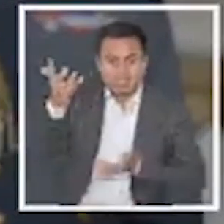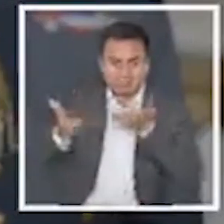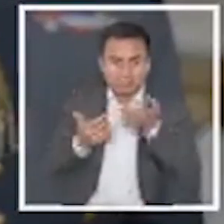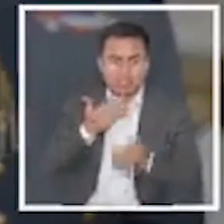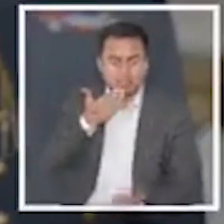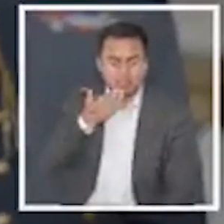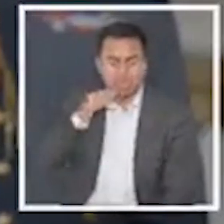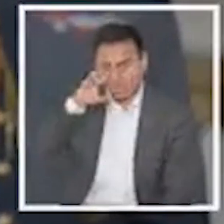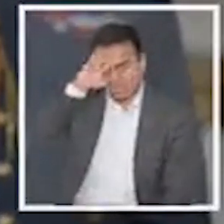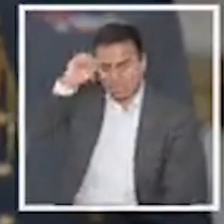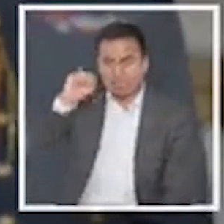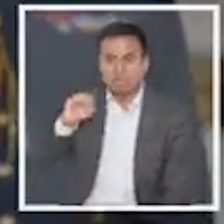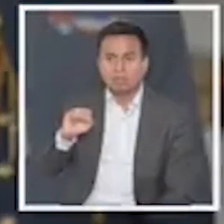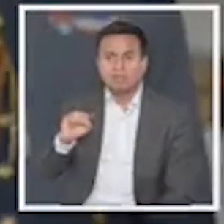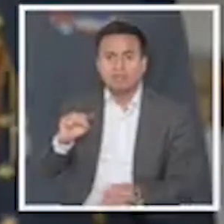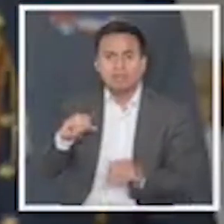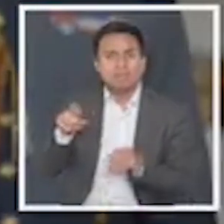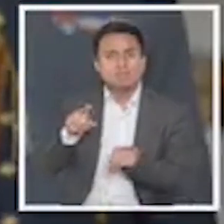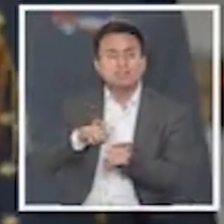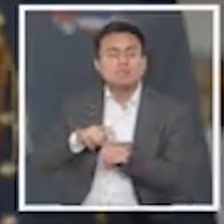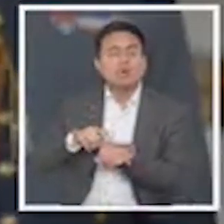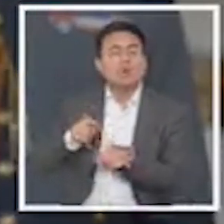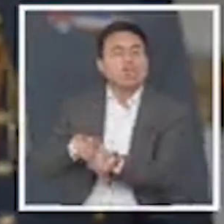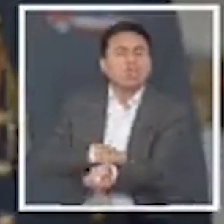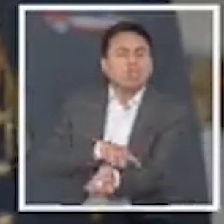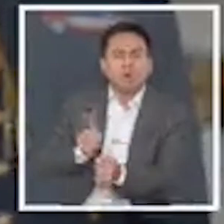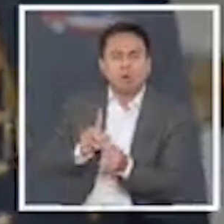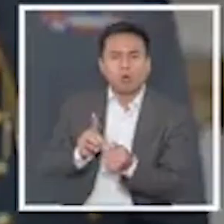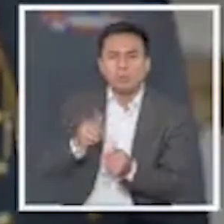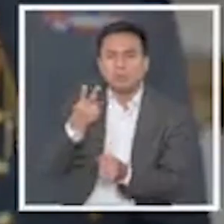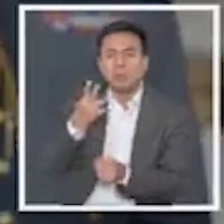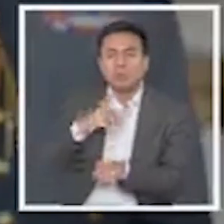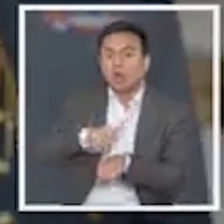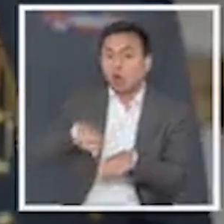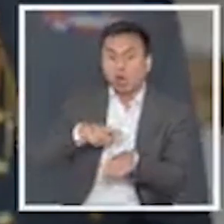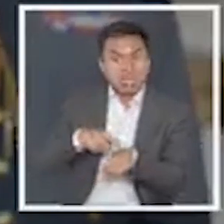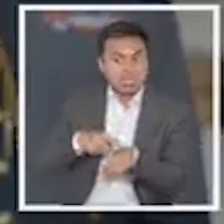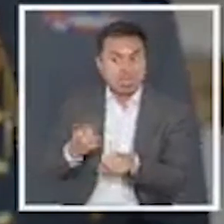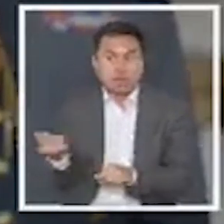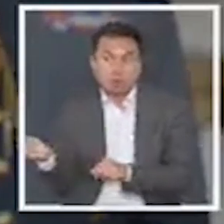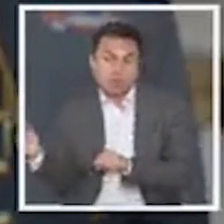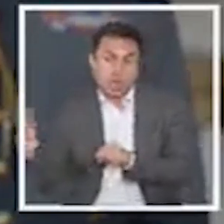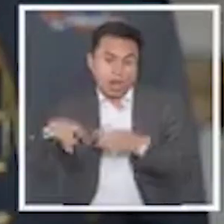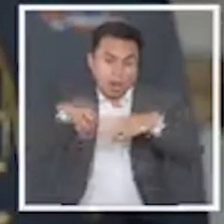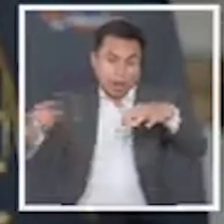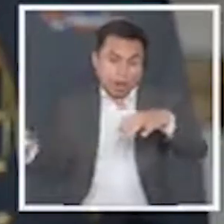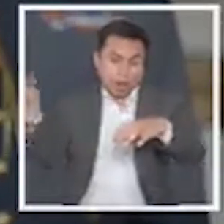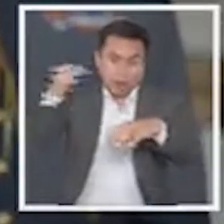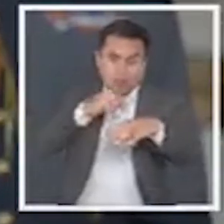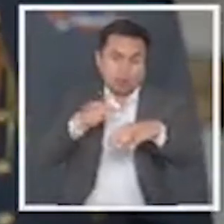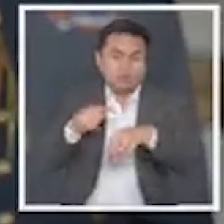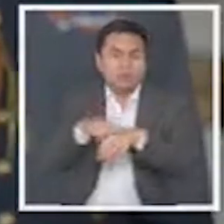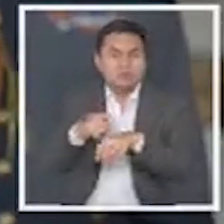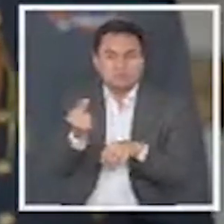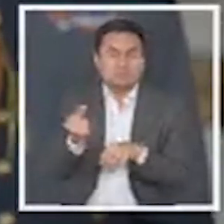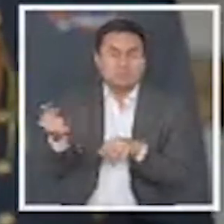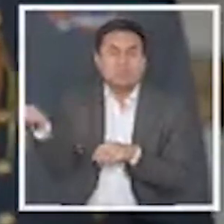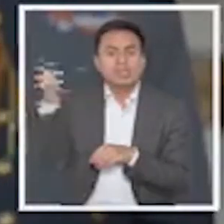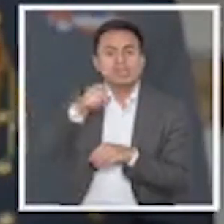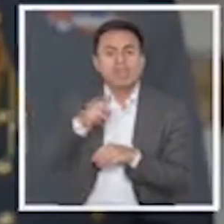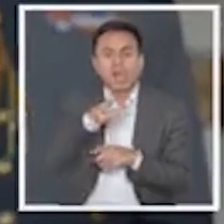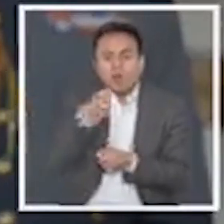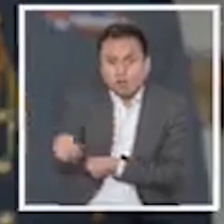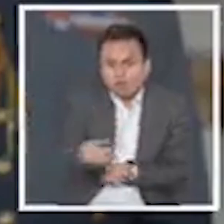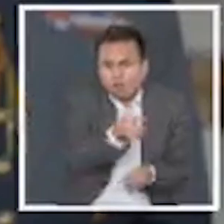incendio. No se demoraron 24 horas. En cruzar la cordillera, estar acá y combatiendo